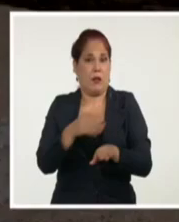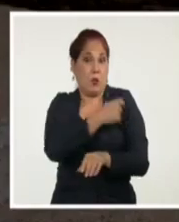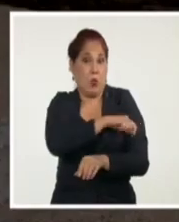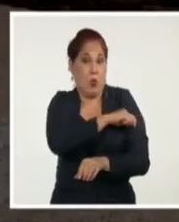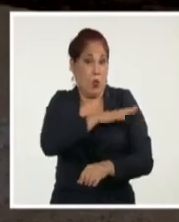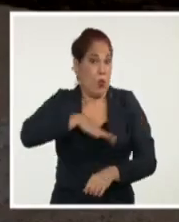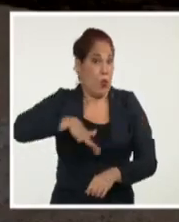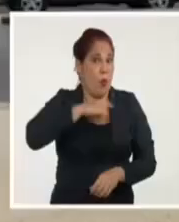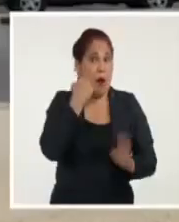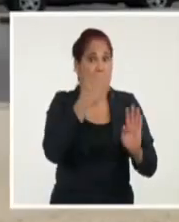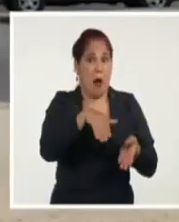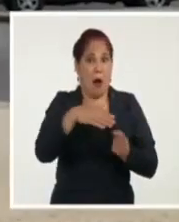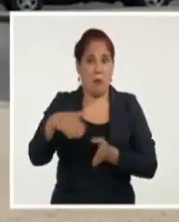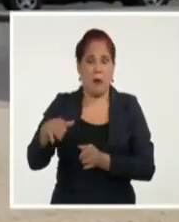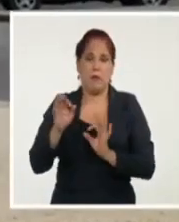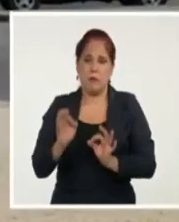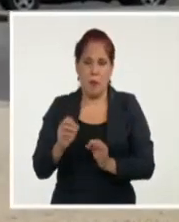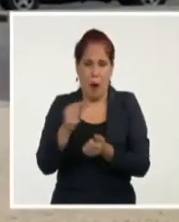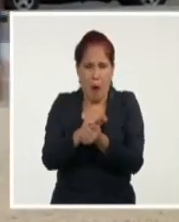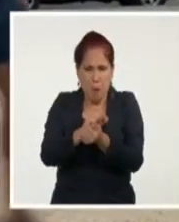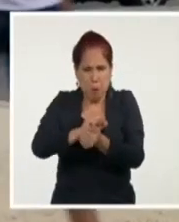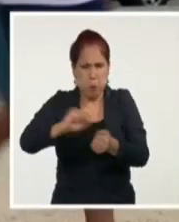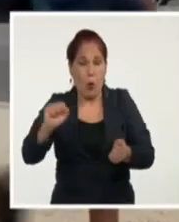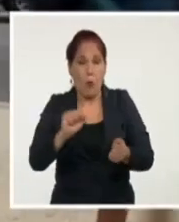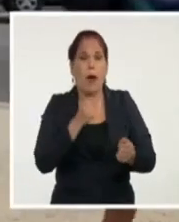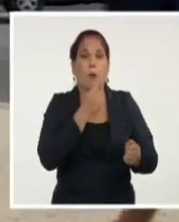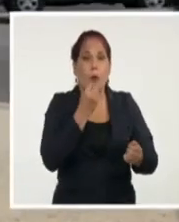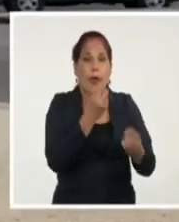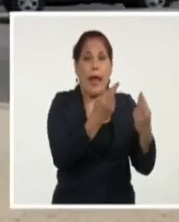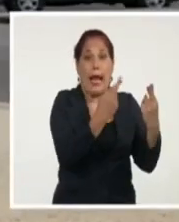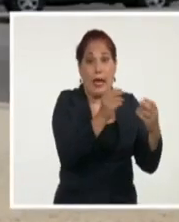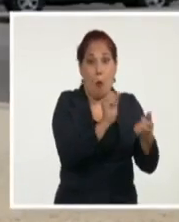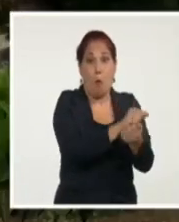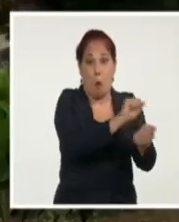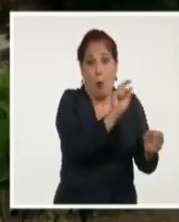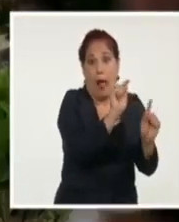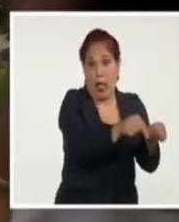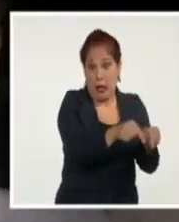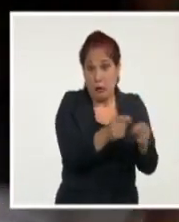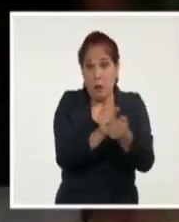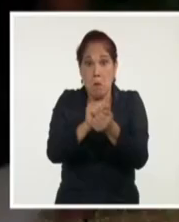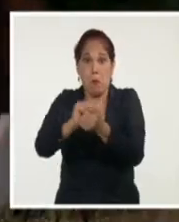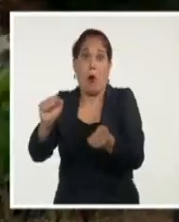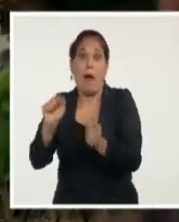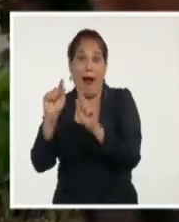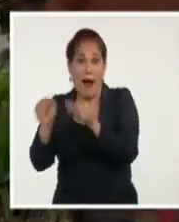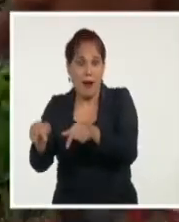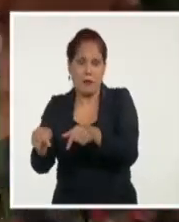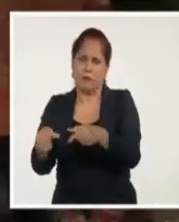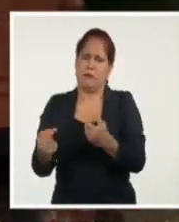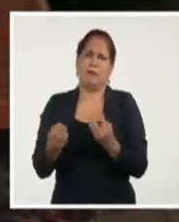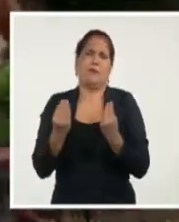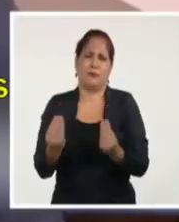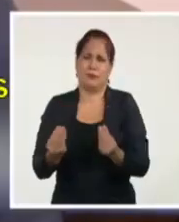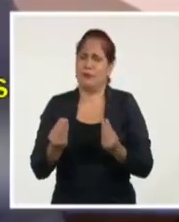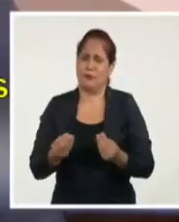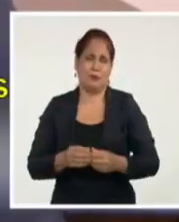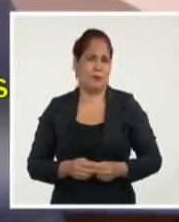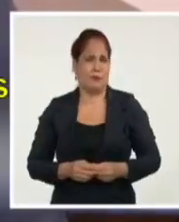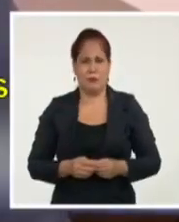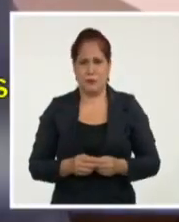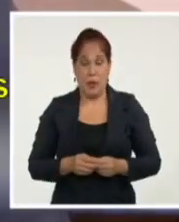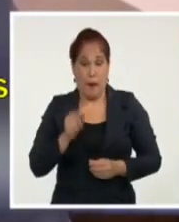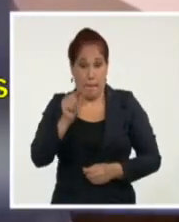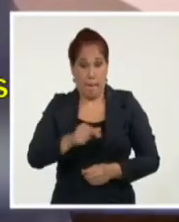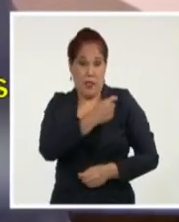que morirían, como si las bombas distinguieran entre posiciones políticas, edades, sexos o credos. The people